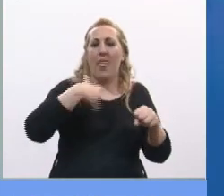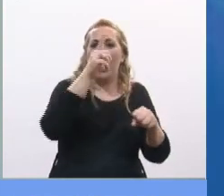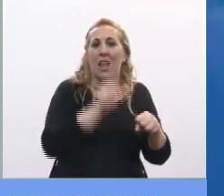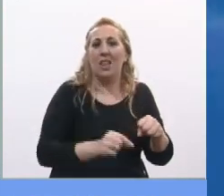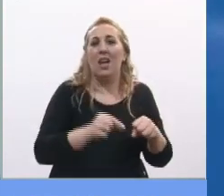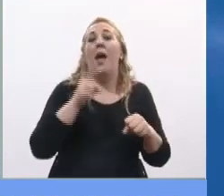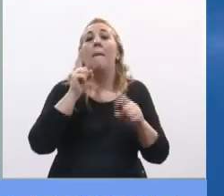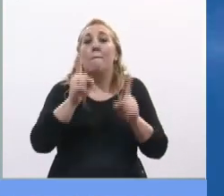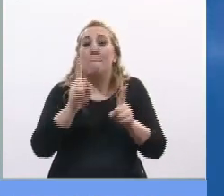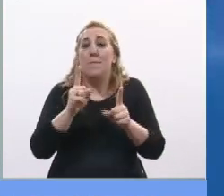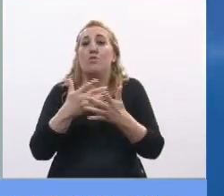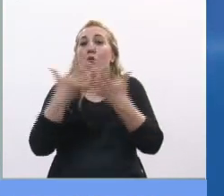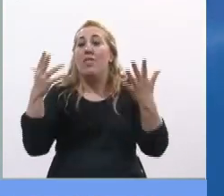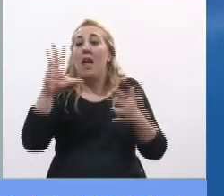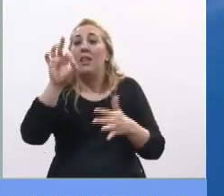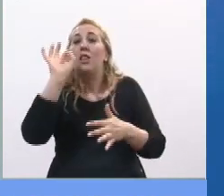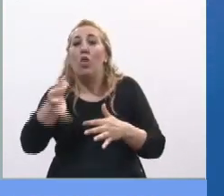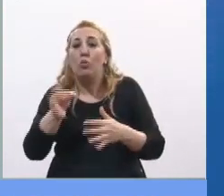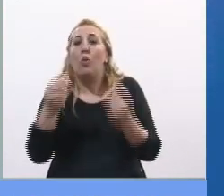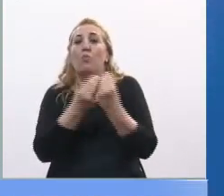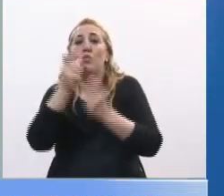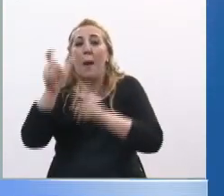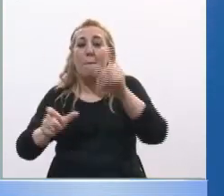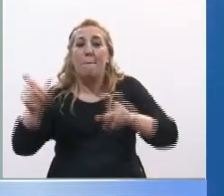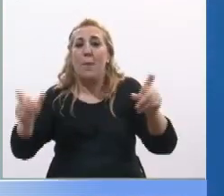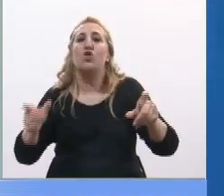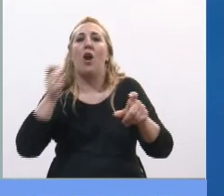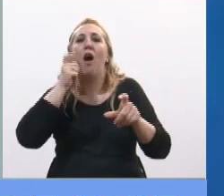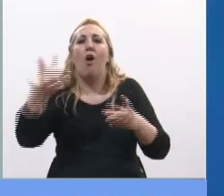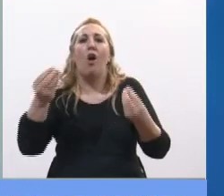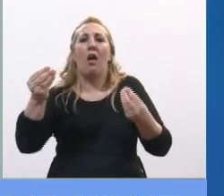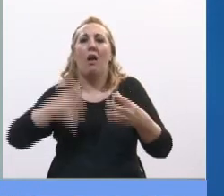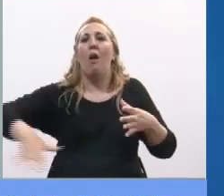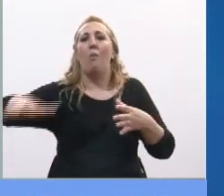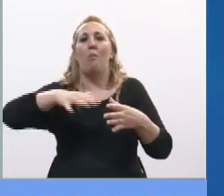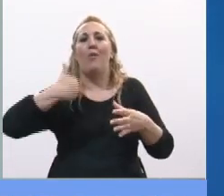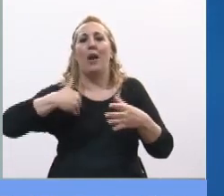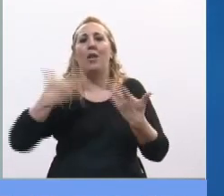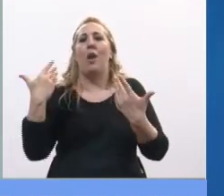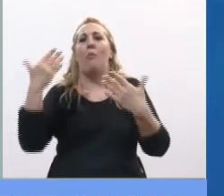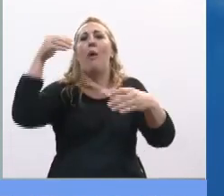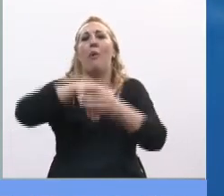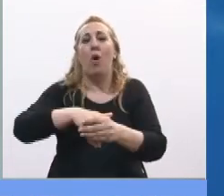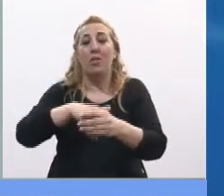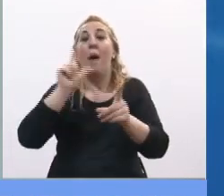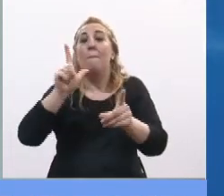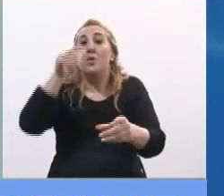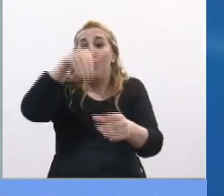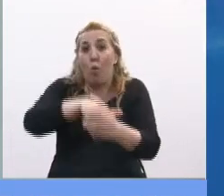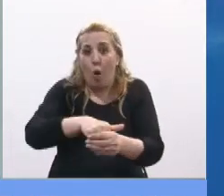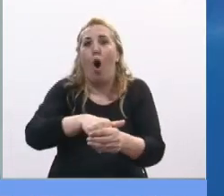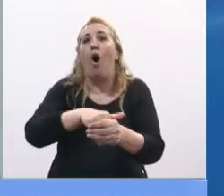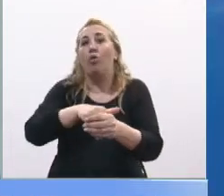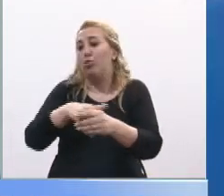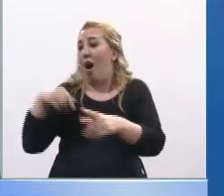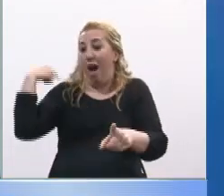es el día en el cual mucha gente logró que el pueblo argentino vaya a votar. Y en ese voto, después llegamos